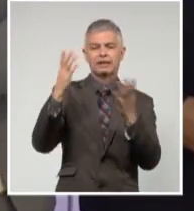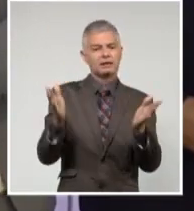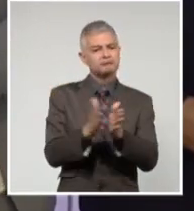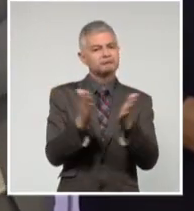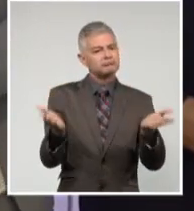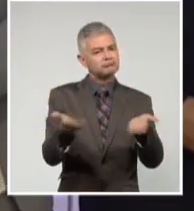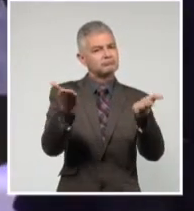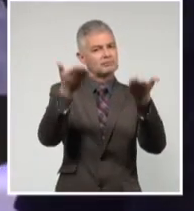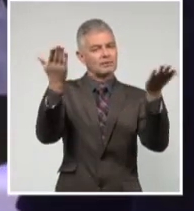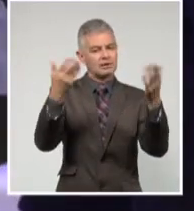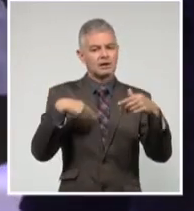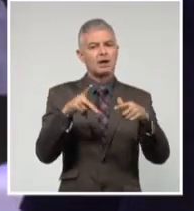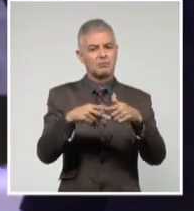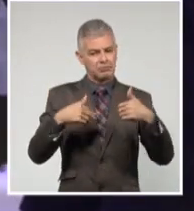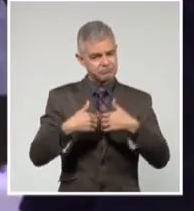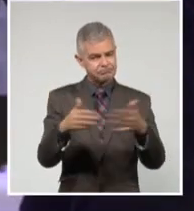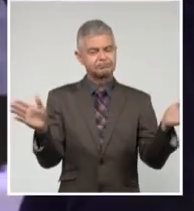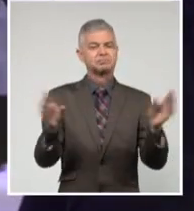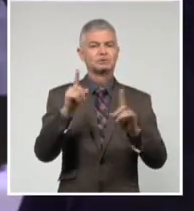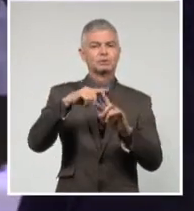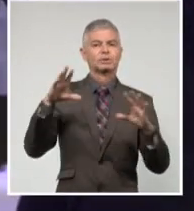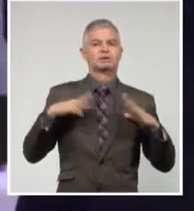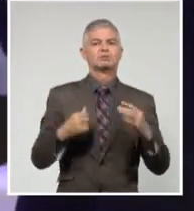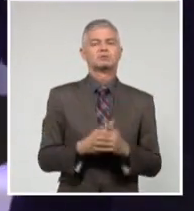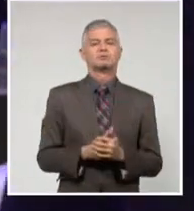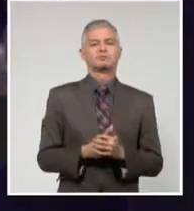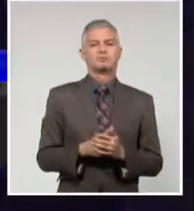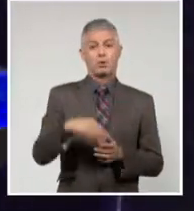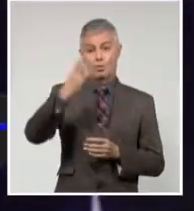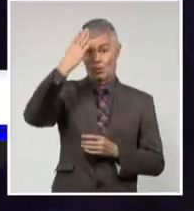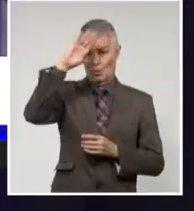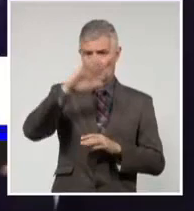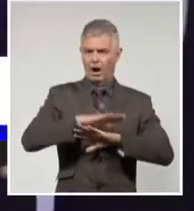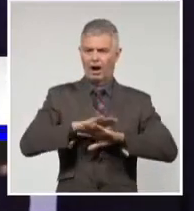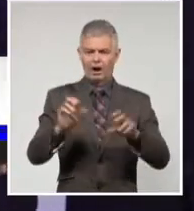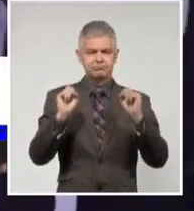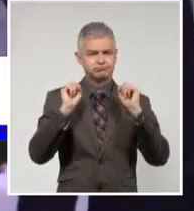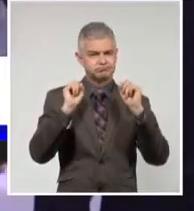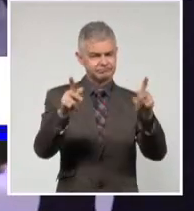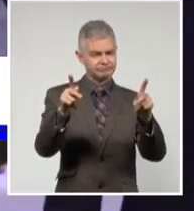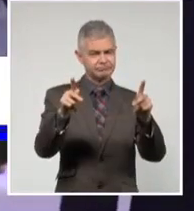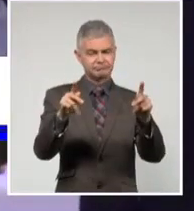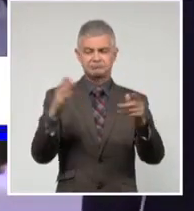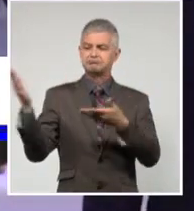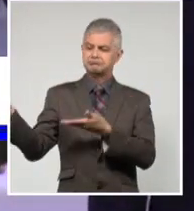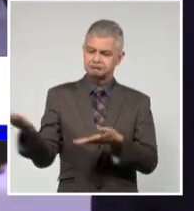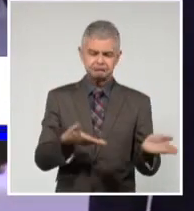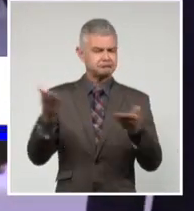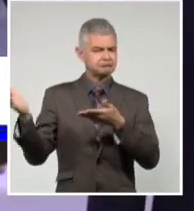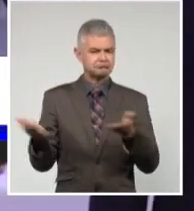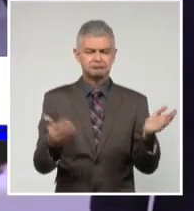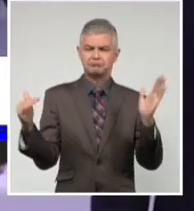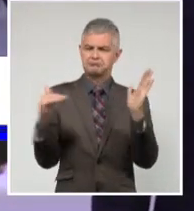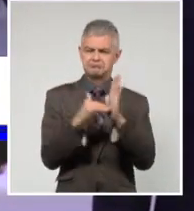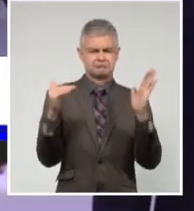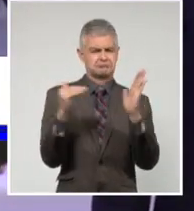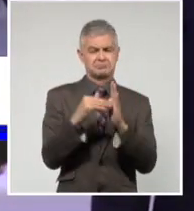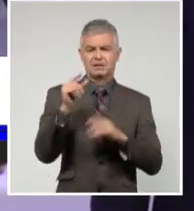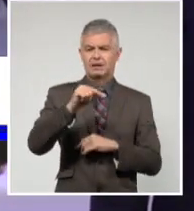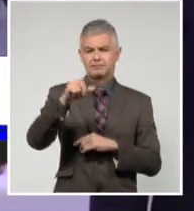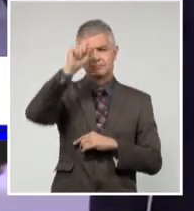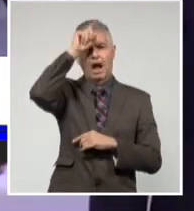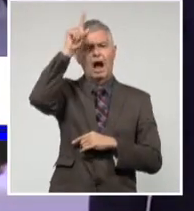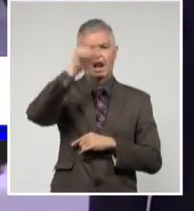esta reapertura. Cuba está lista para recibir miles y miles de alemanes, con total